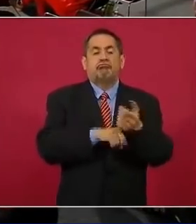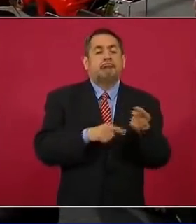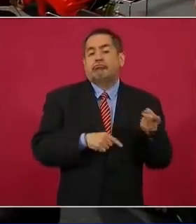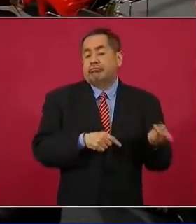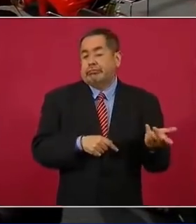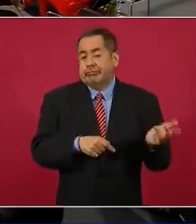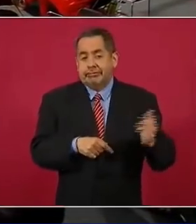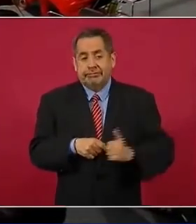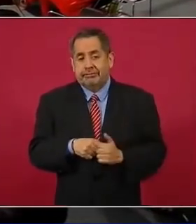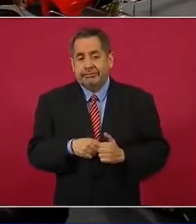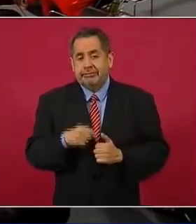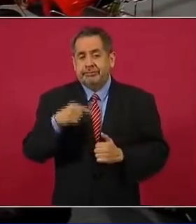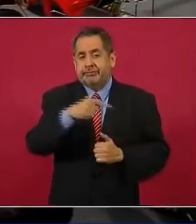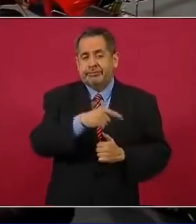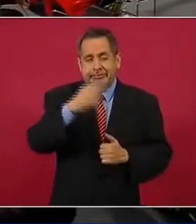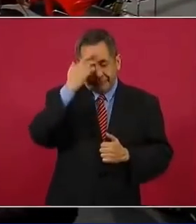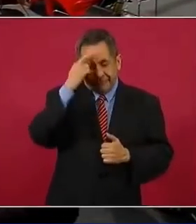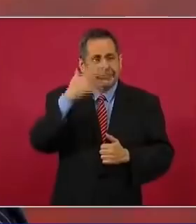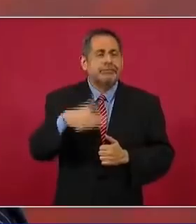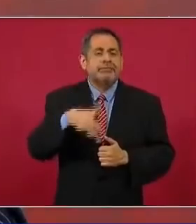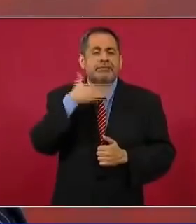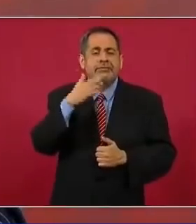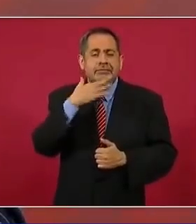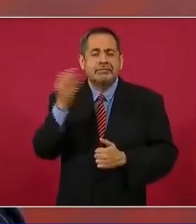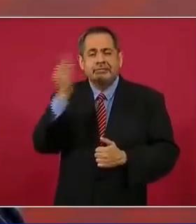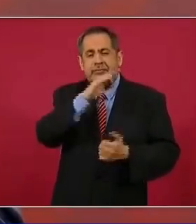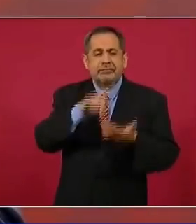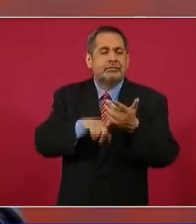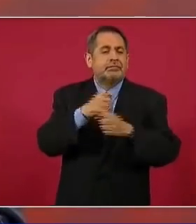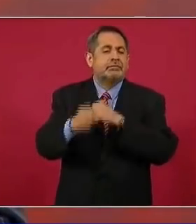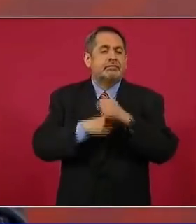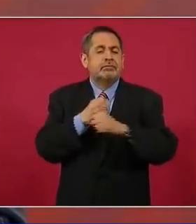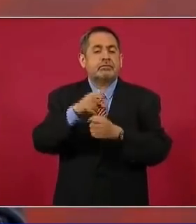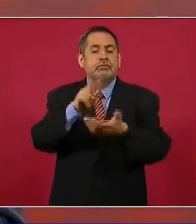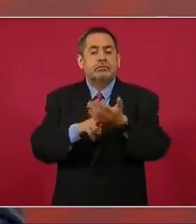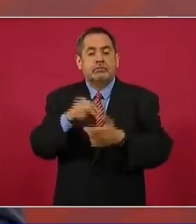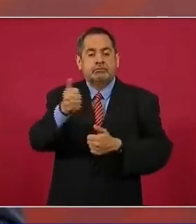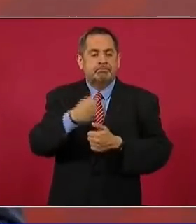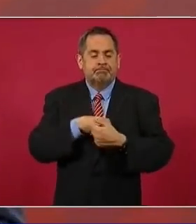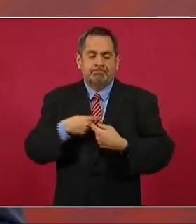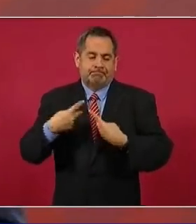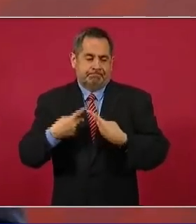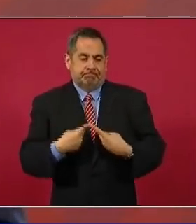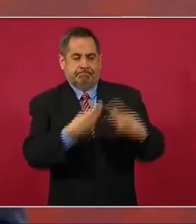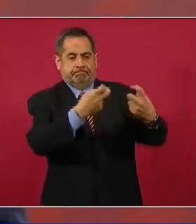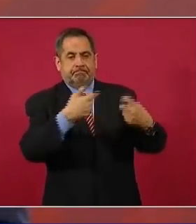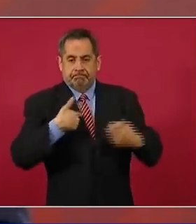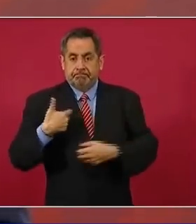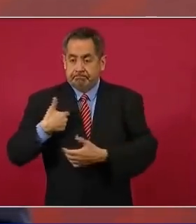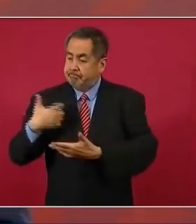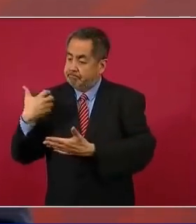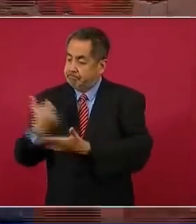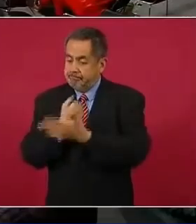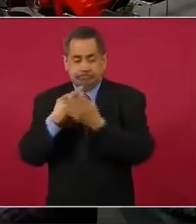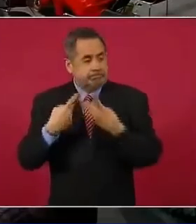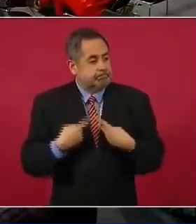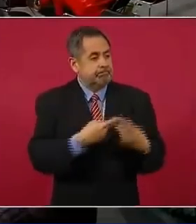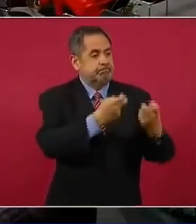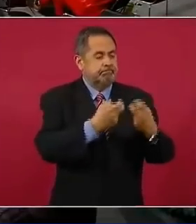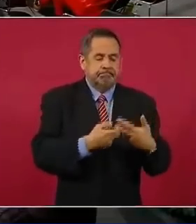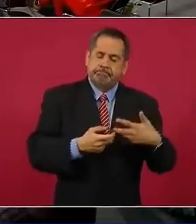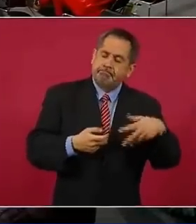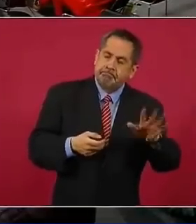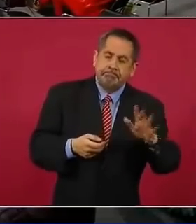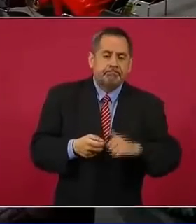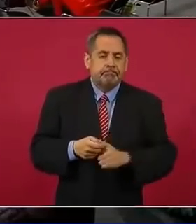que llevó a cabo el fraude electoral del 2006, que se robaron la presidencia de la República. Pues ni